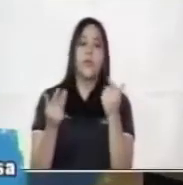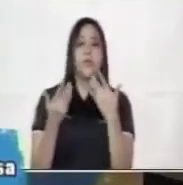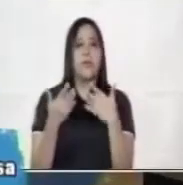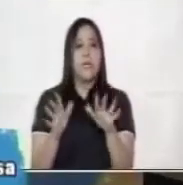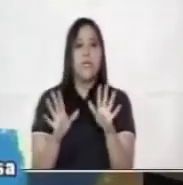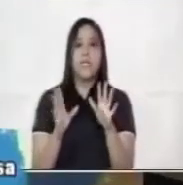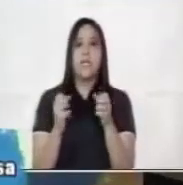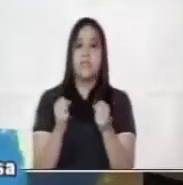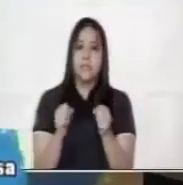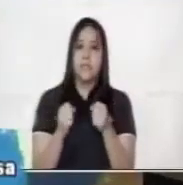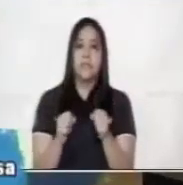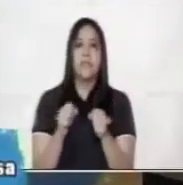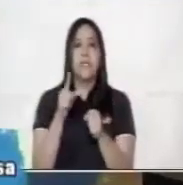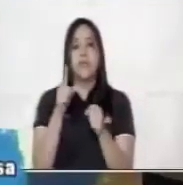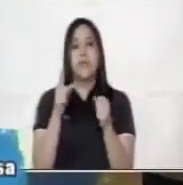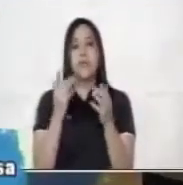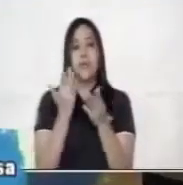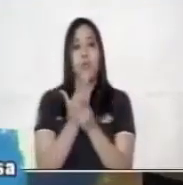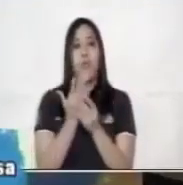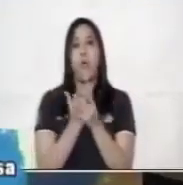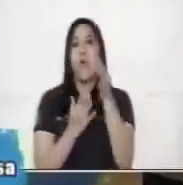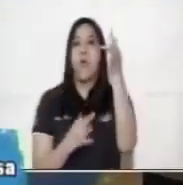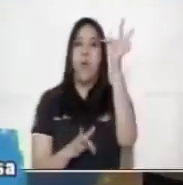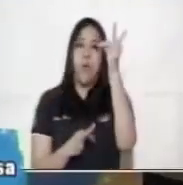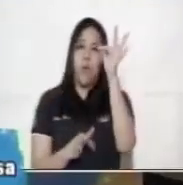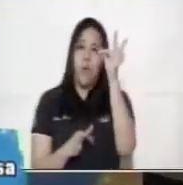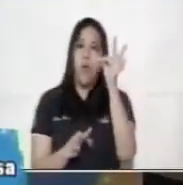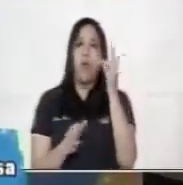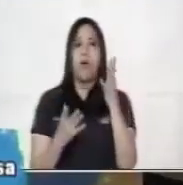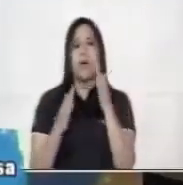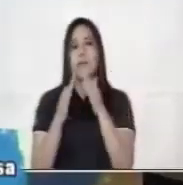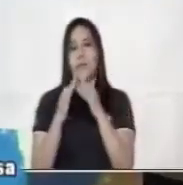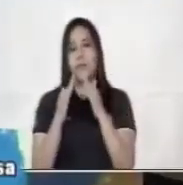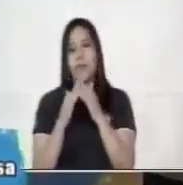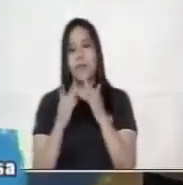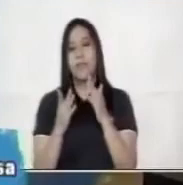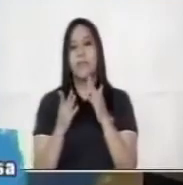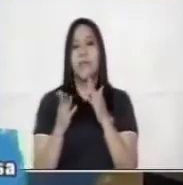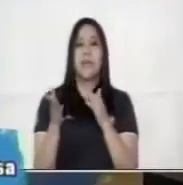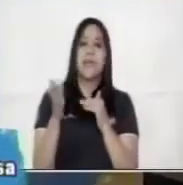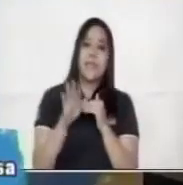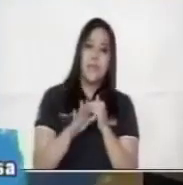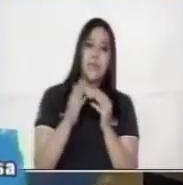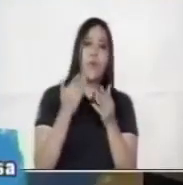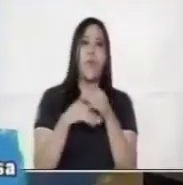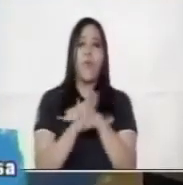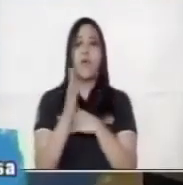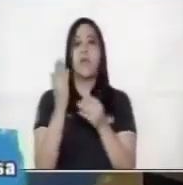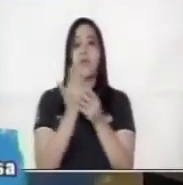hacerlo en tu carpeta, en tu folder o en tu portafolio que